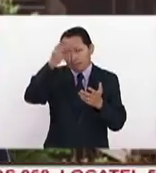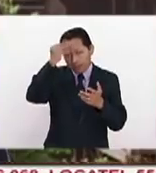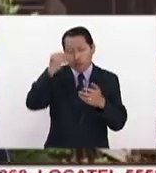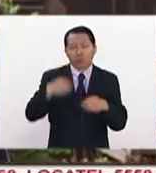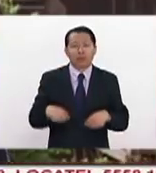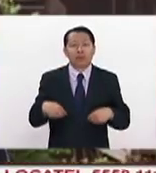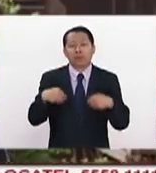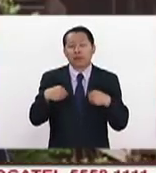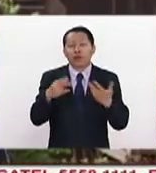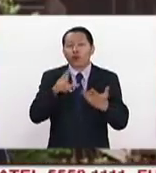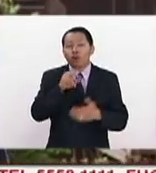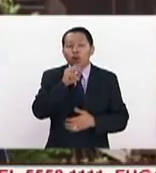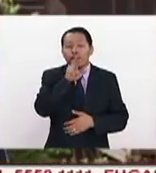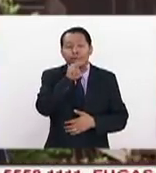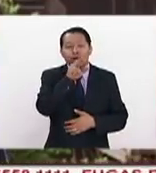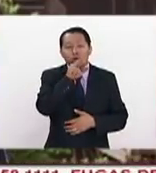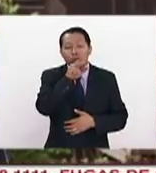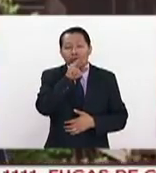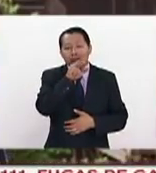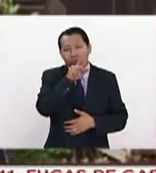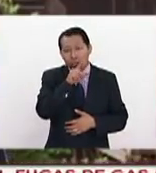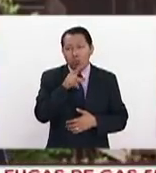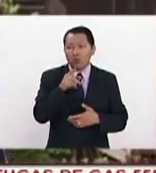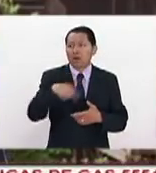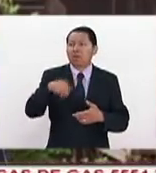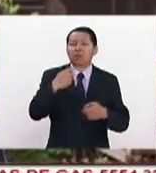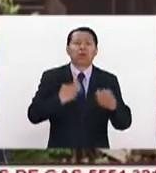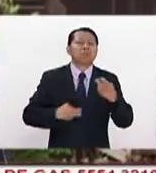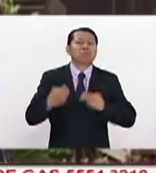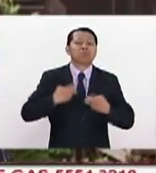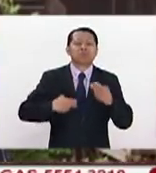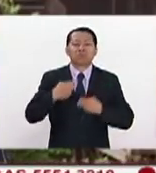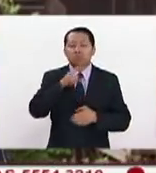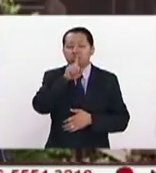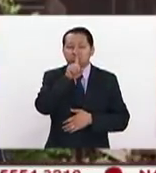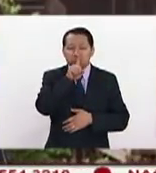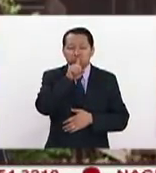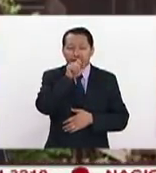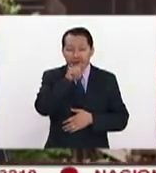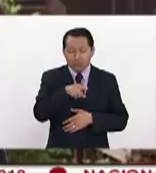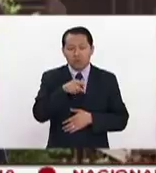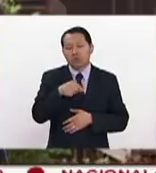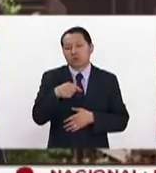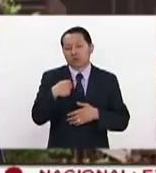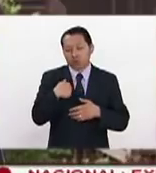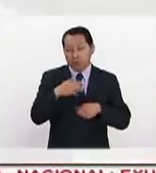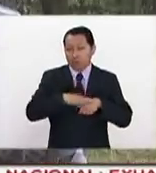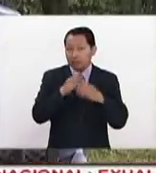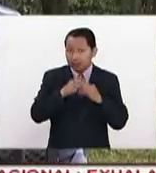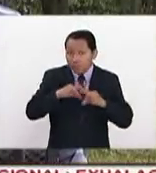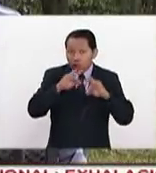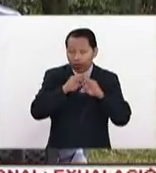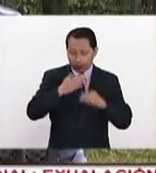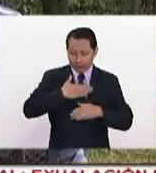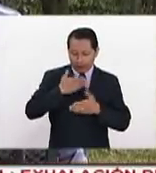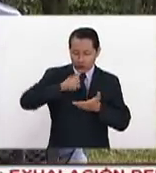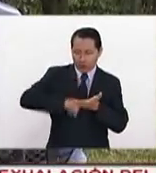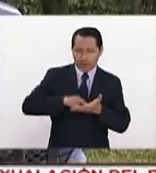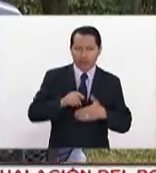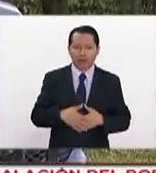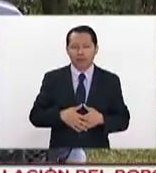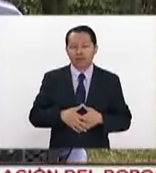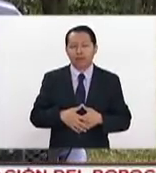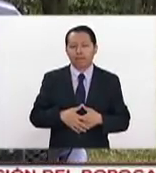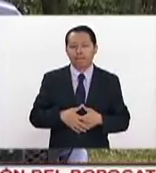sin preocuparme lo que digan de mí, más bien ocupándome de lo que yo pienso de mí. Hago mis